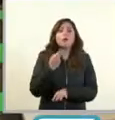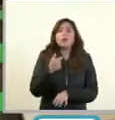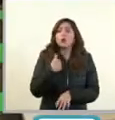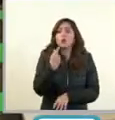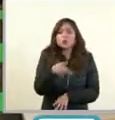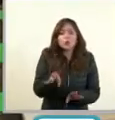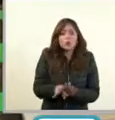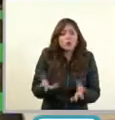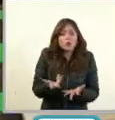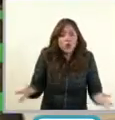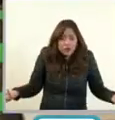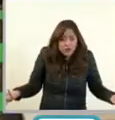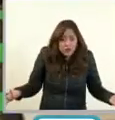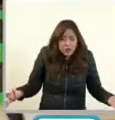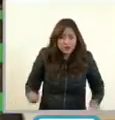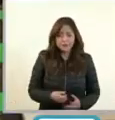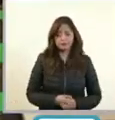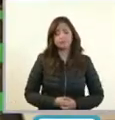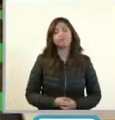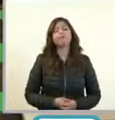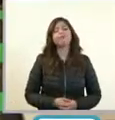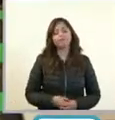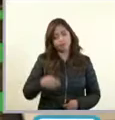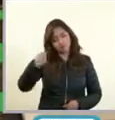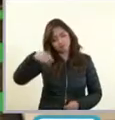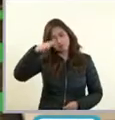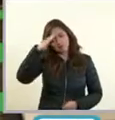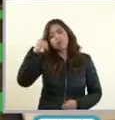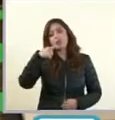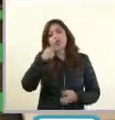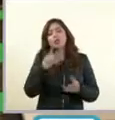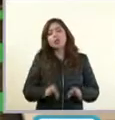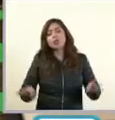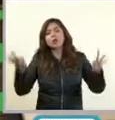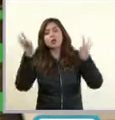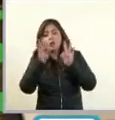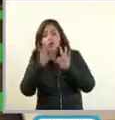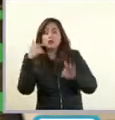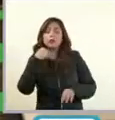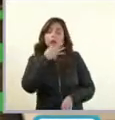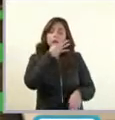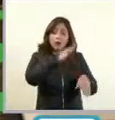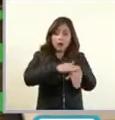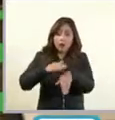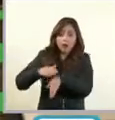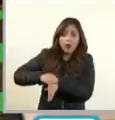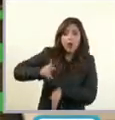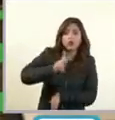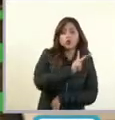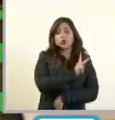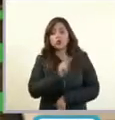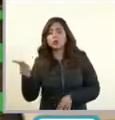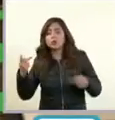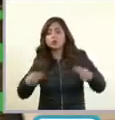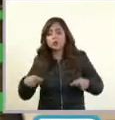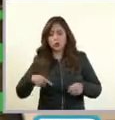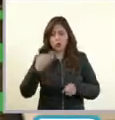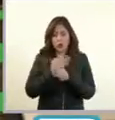haces? Fíjate, una cosa muy importante, y yo llamaría a todas las personas que nos están escuchando, es lo